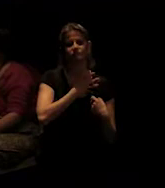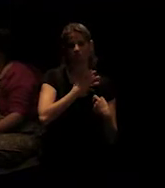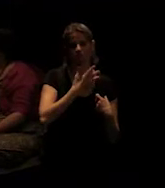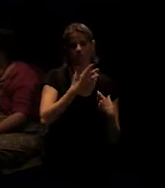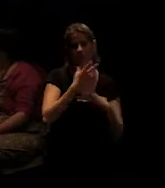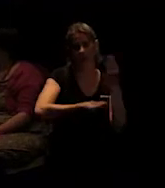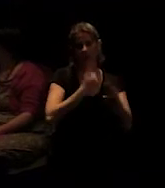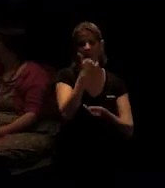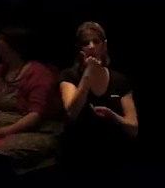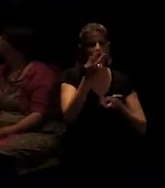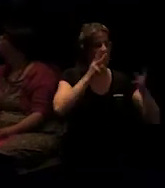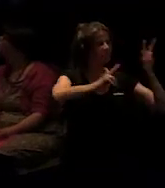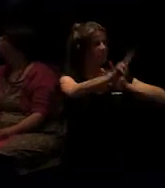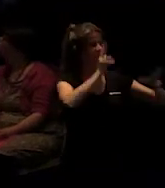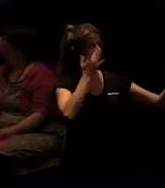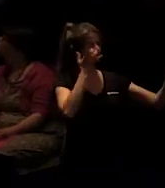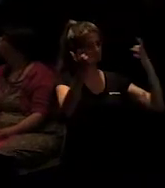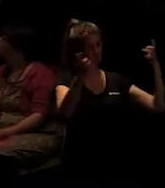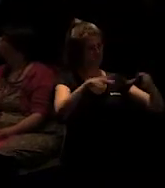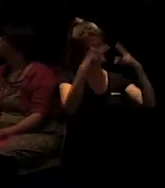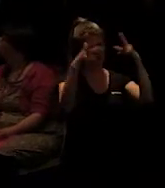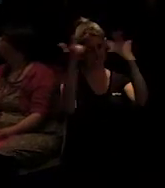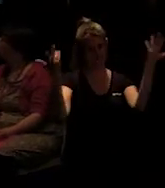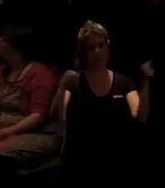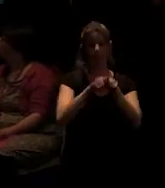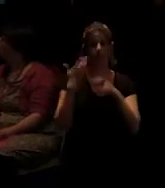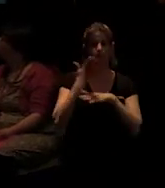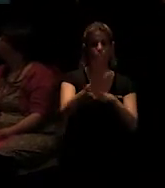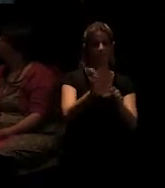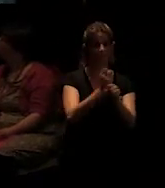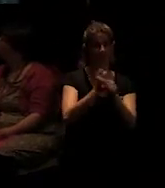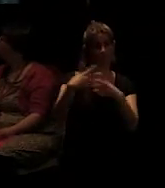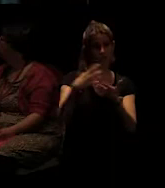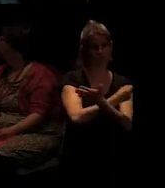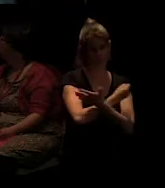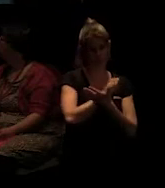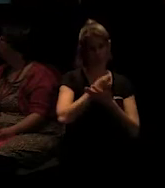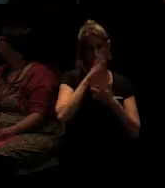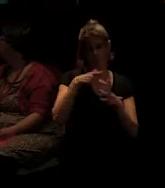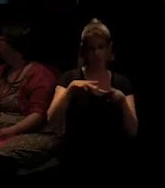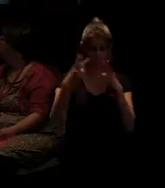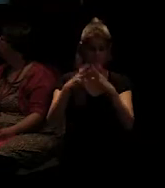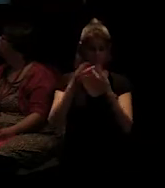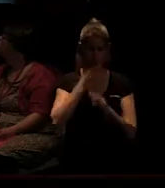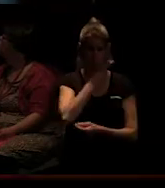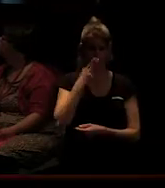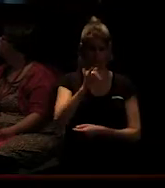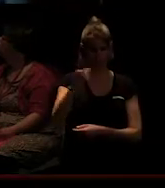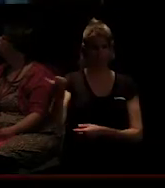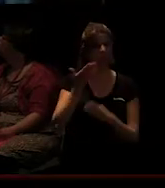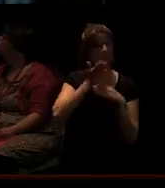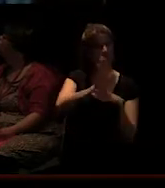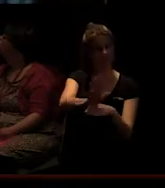algo de visibilidad, sino de mostrar todo ese trabajo que hacemos, de todo nuestro compromiso que tenemos con la sociedad y demostrar de qué